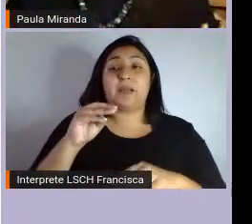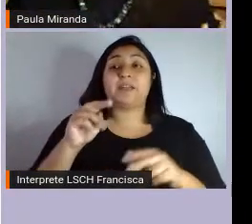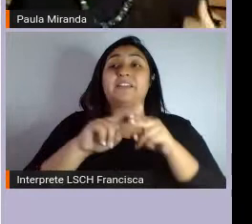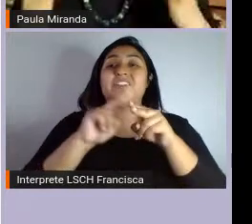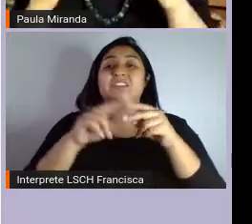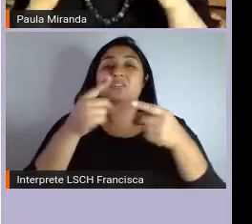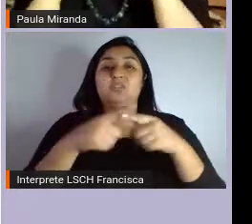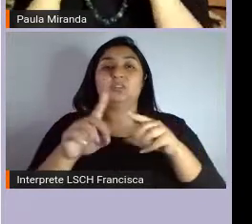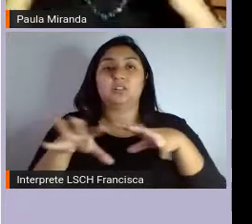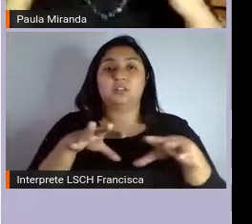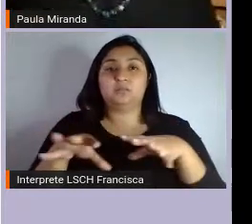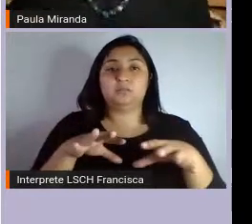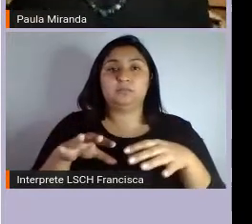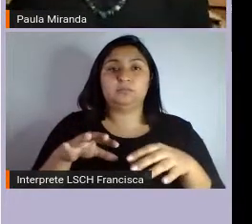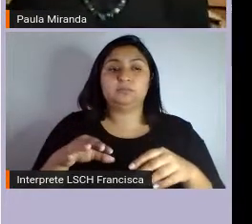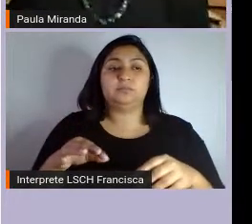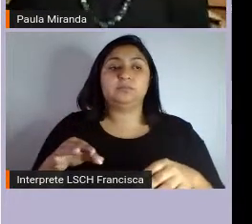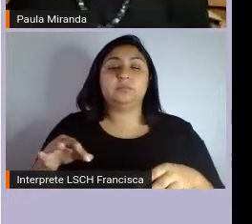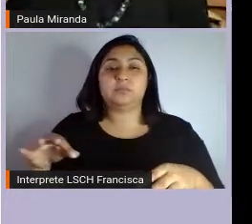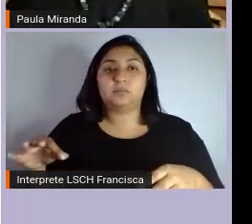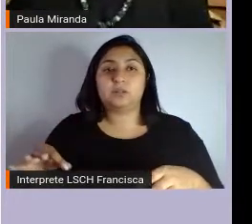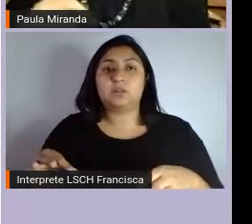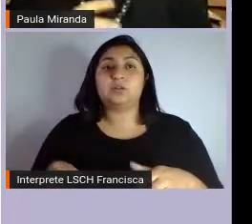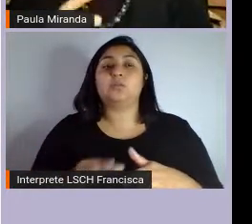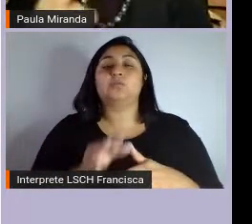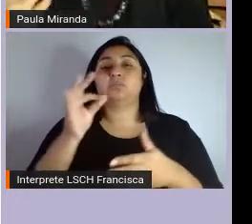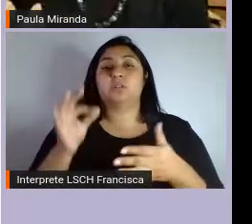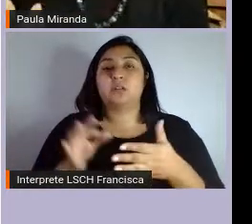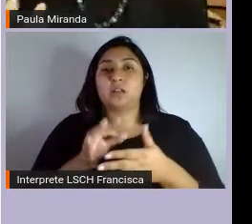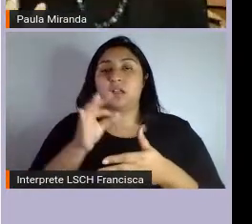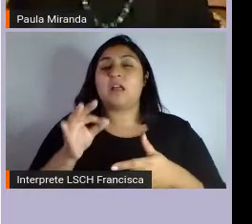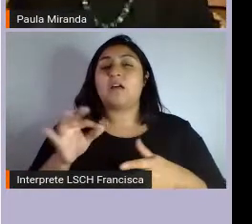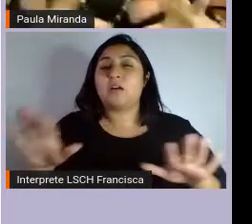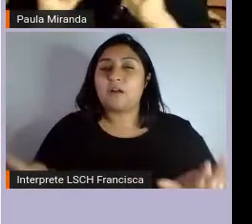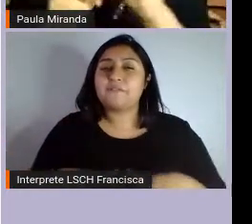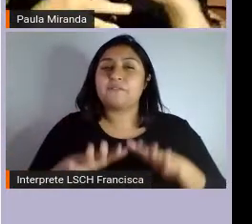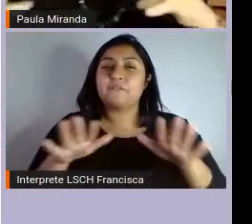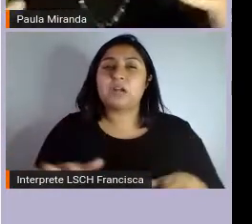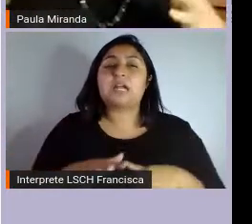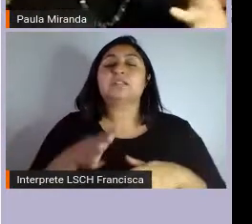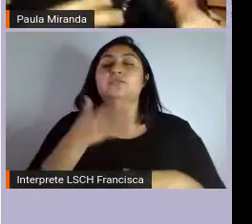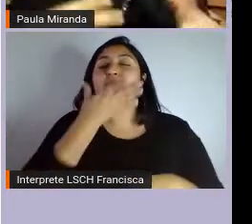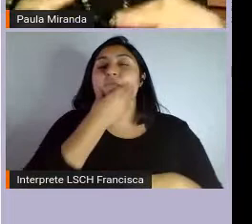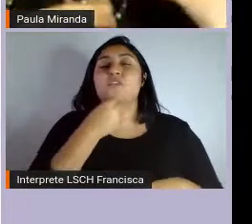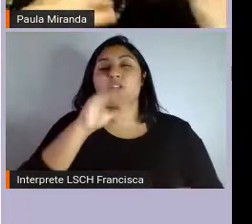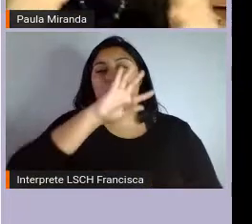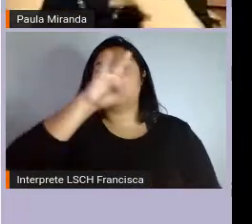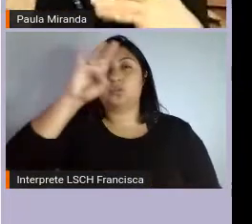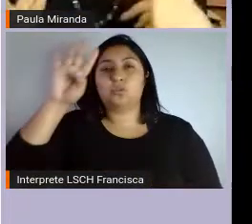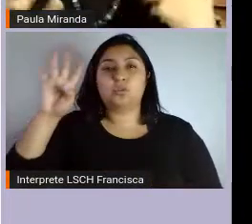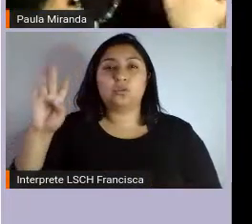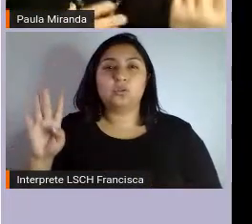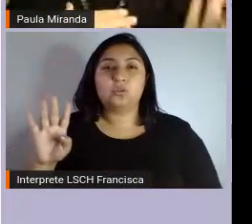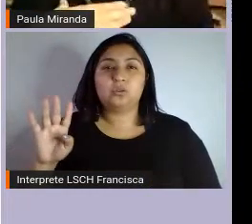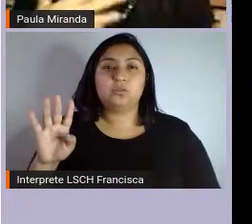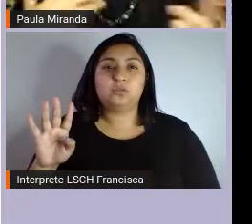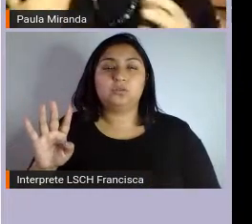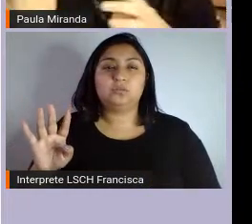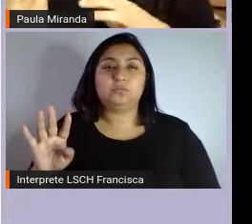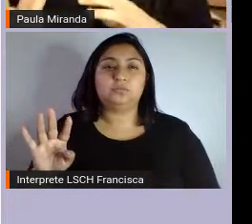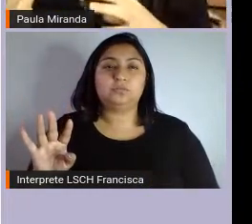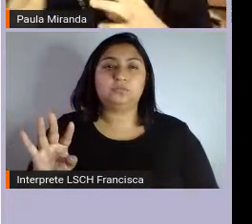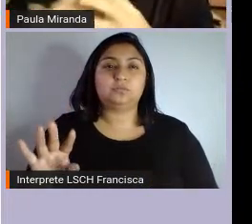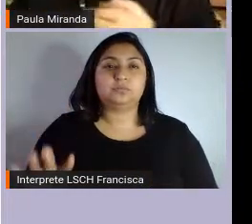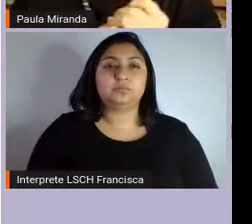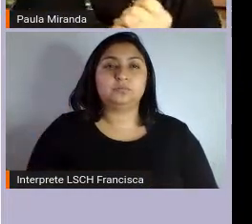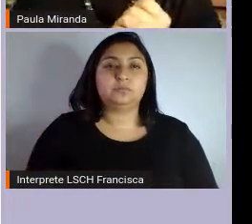Lo hilvano con mucho esmero de ver sus lindos colores, está como la composición. Me podría decir una arpillera, pero también una